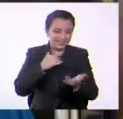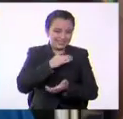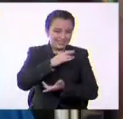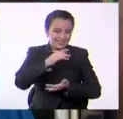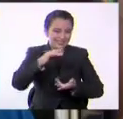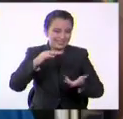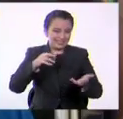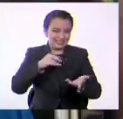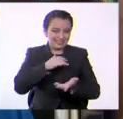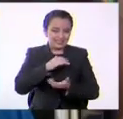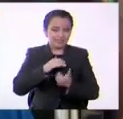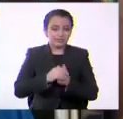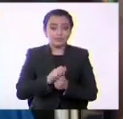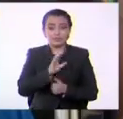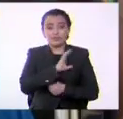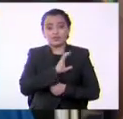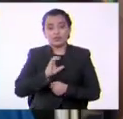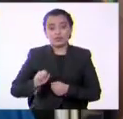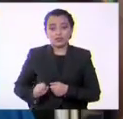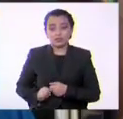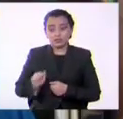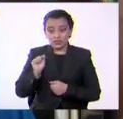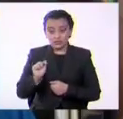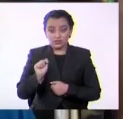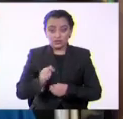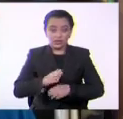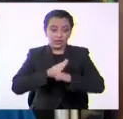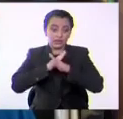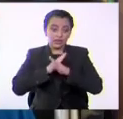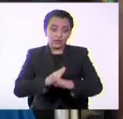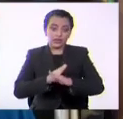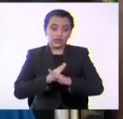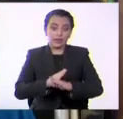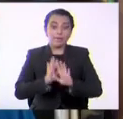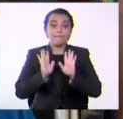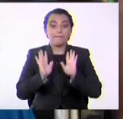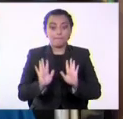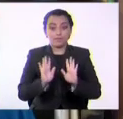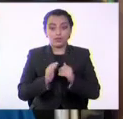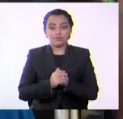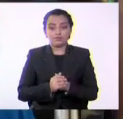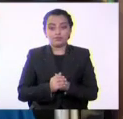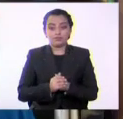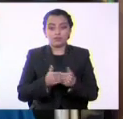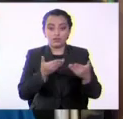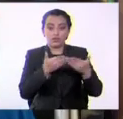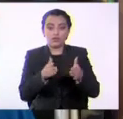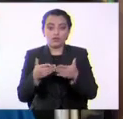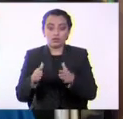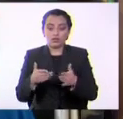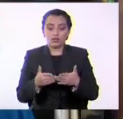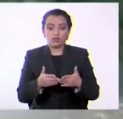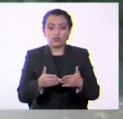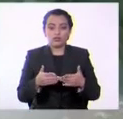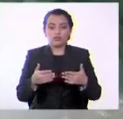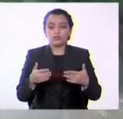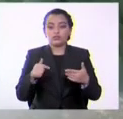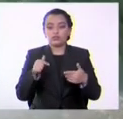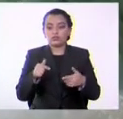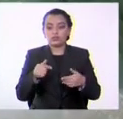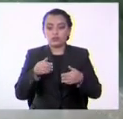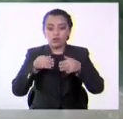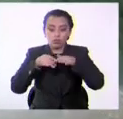El Salvador esta actividad está prohibida, no así la de generación de diferentes fuentes de energía, por ejemplo a partir de la